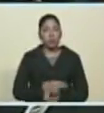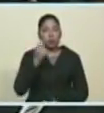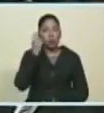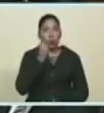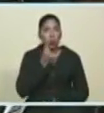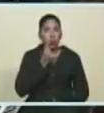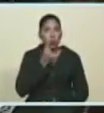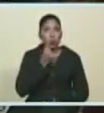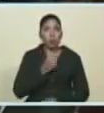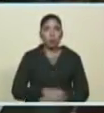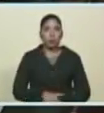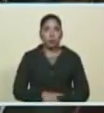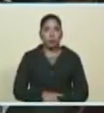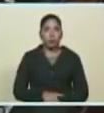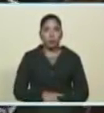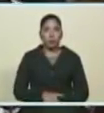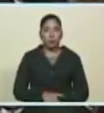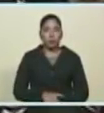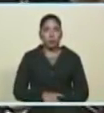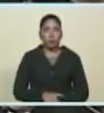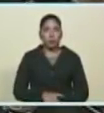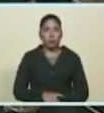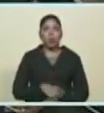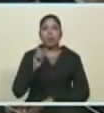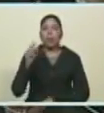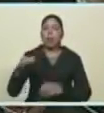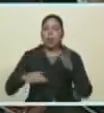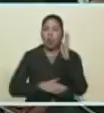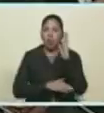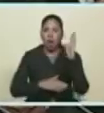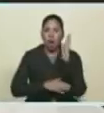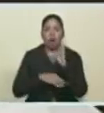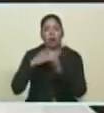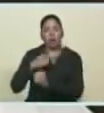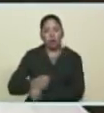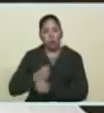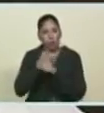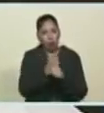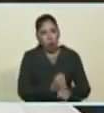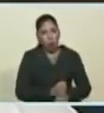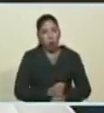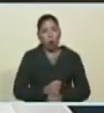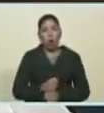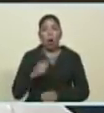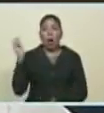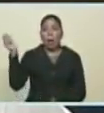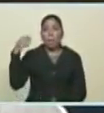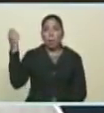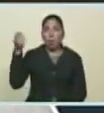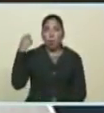Sucre, nuestra gobernadora de Lara, del Tamacuro, Apure,